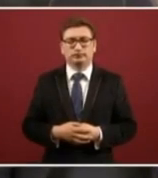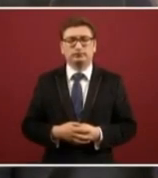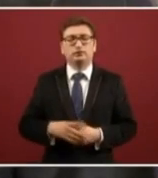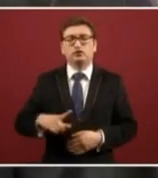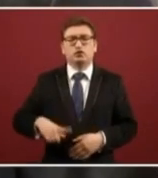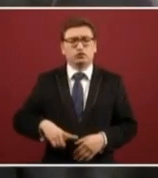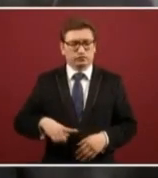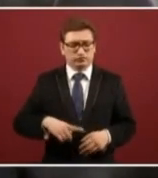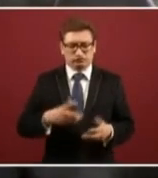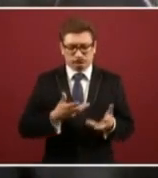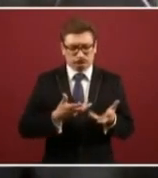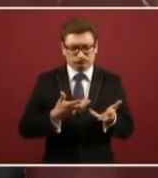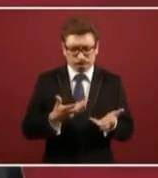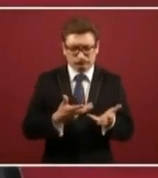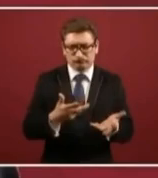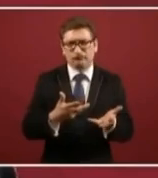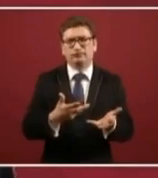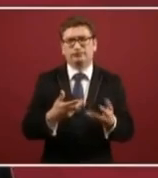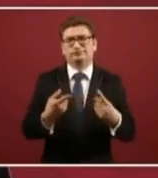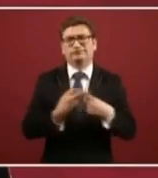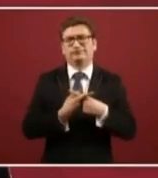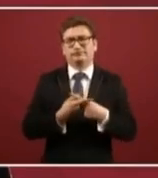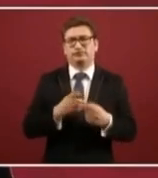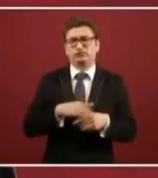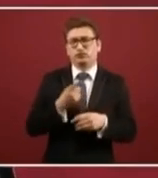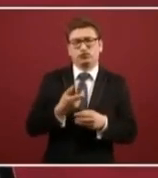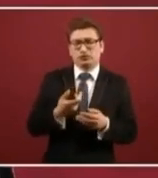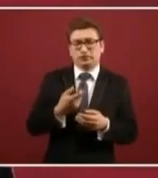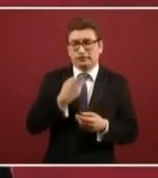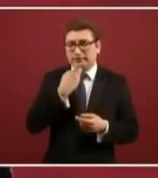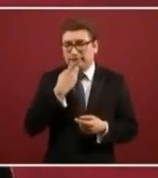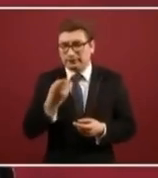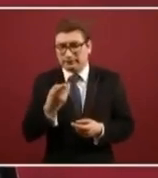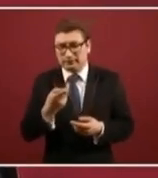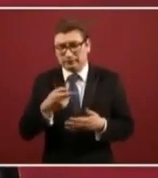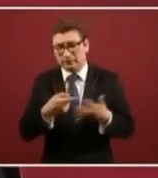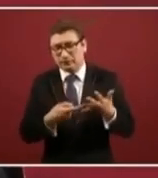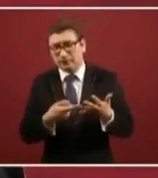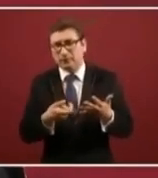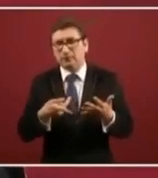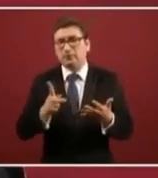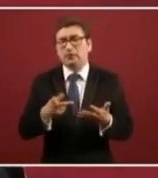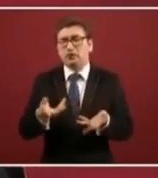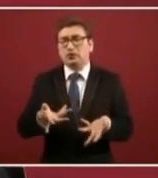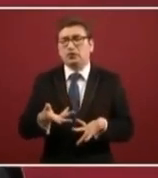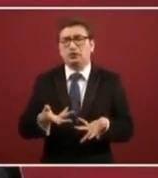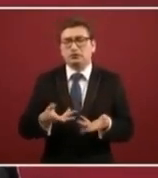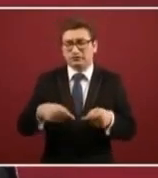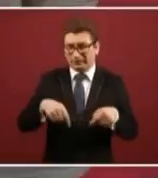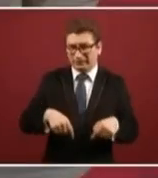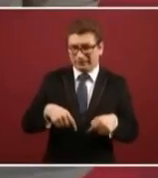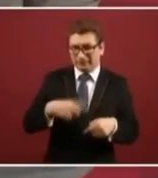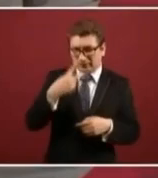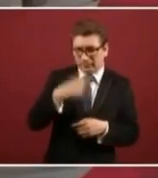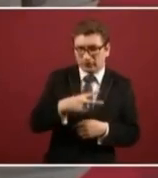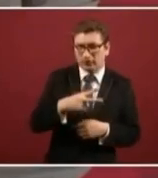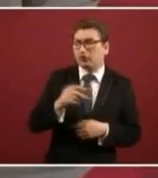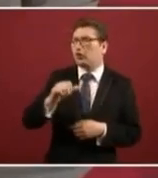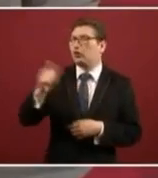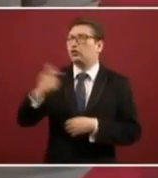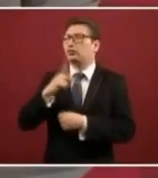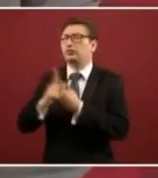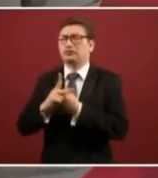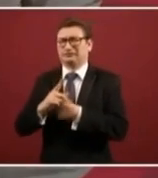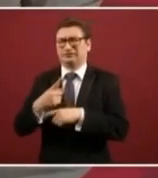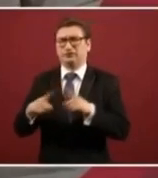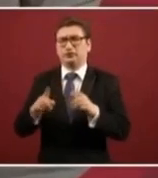que no se aplican en el resto de los países. En Estados Unidos,